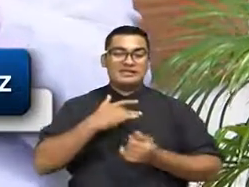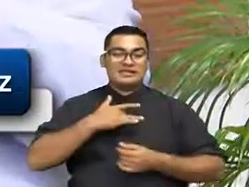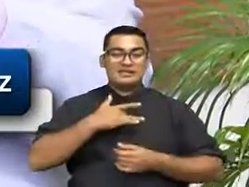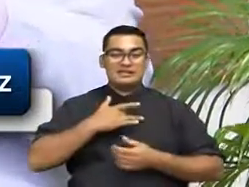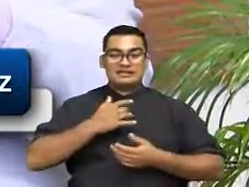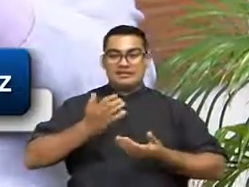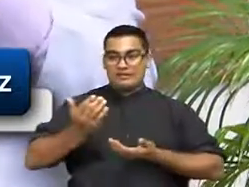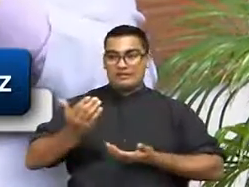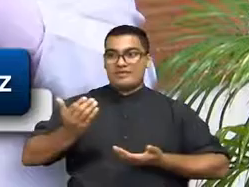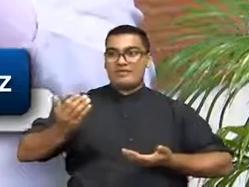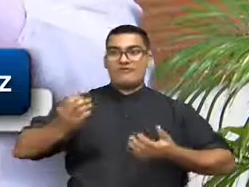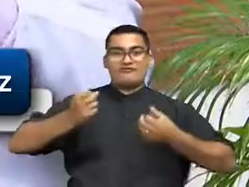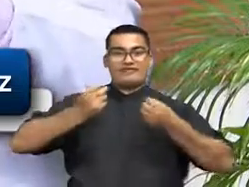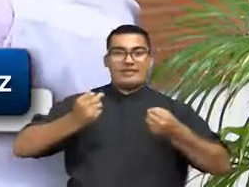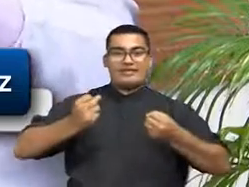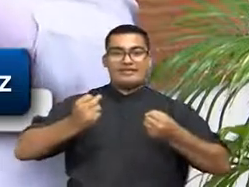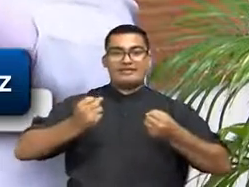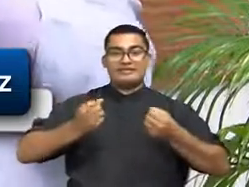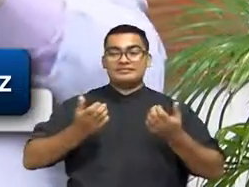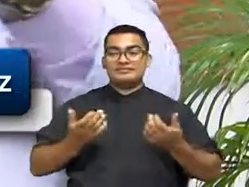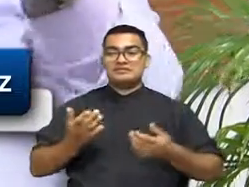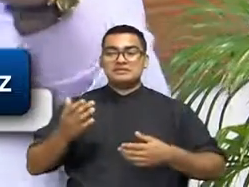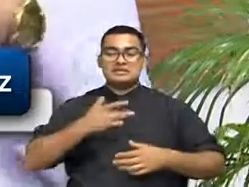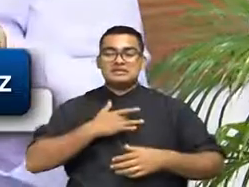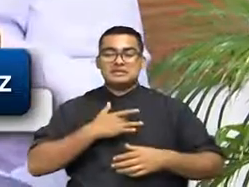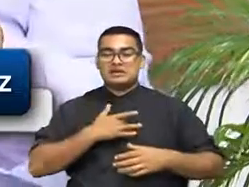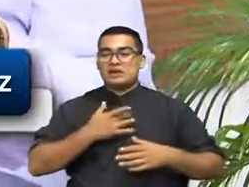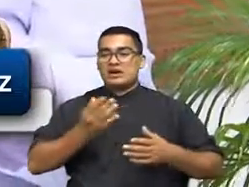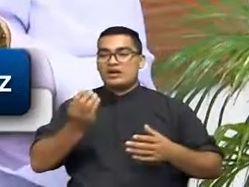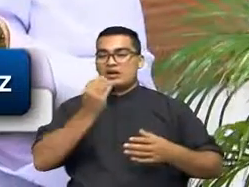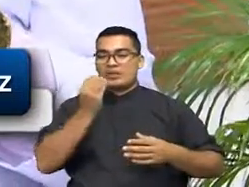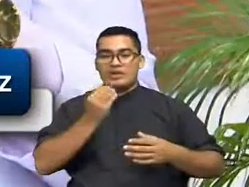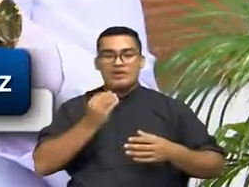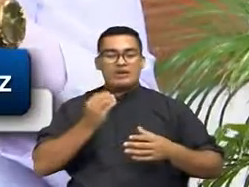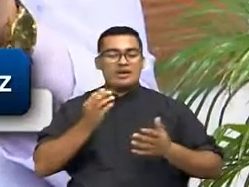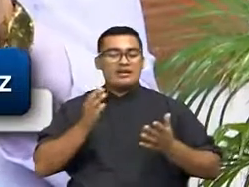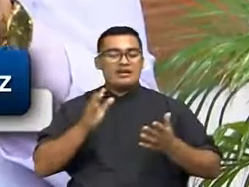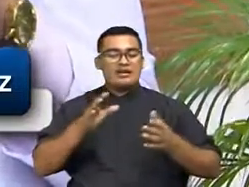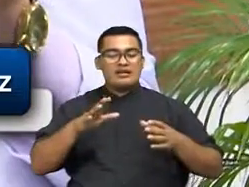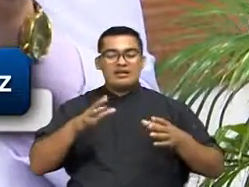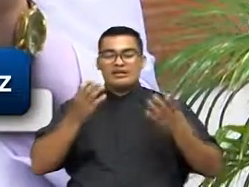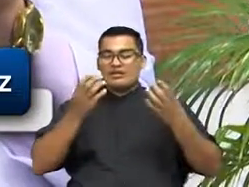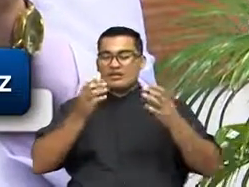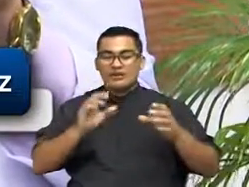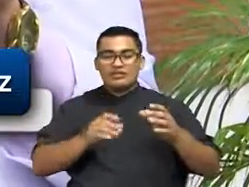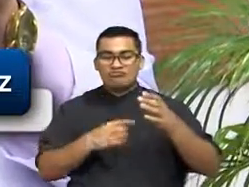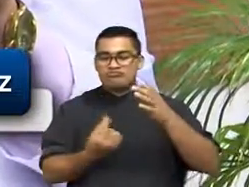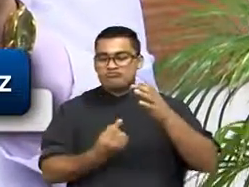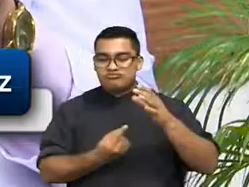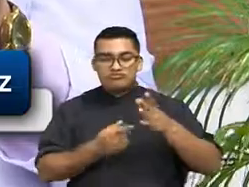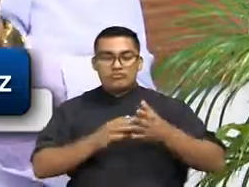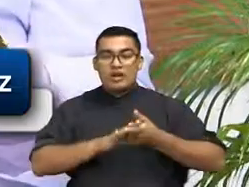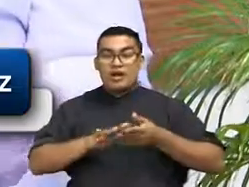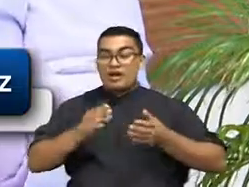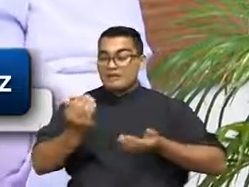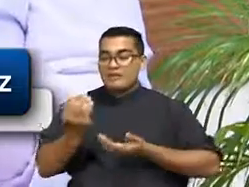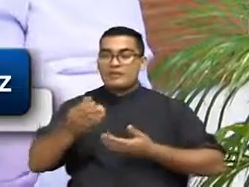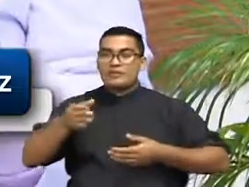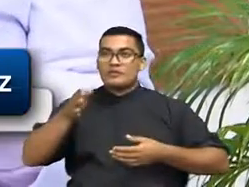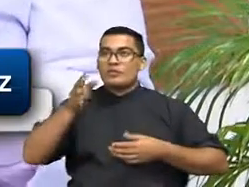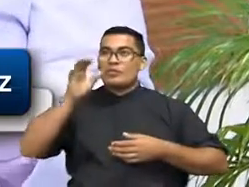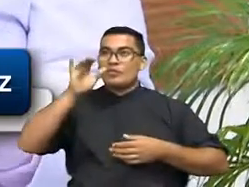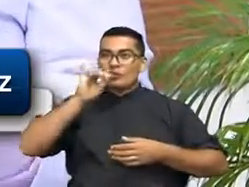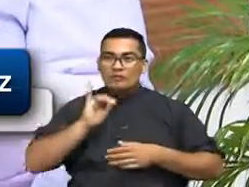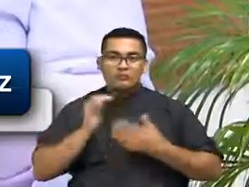dándole sus comidas, sus colados, etcétera, etcétera. Otra importancia que tenemos que mencionar, algo un dato